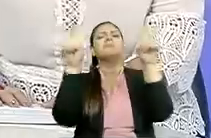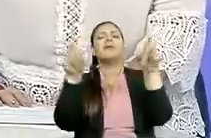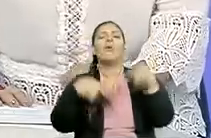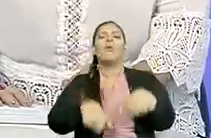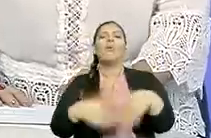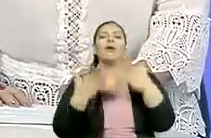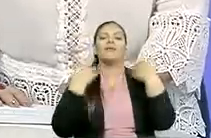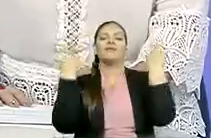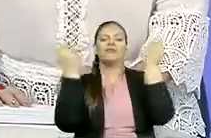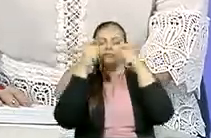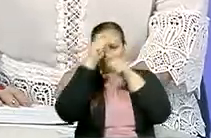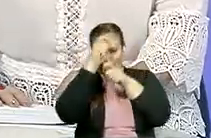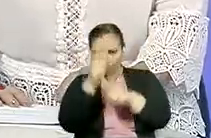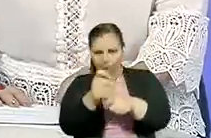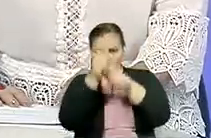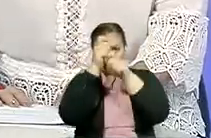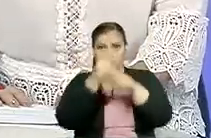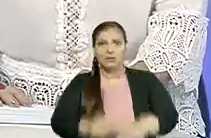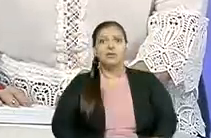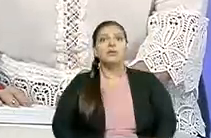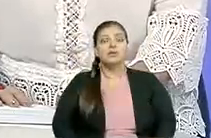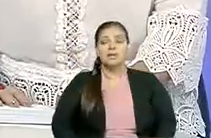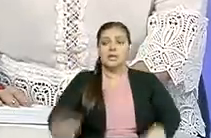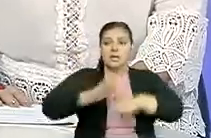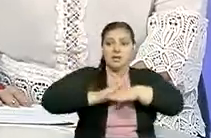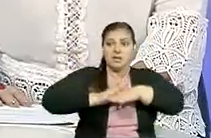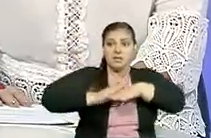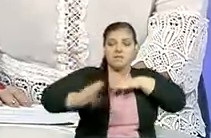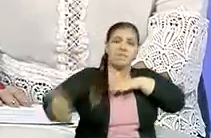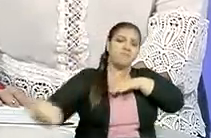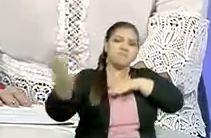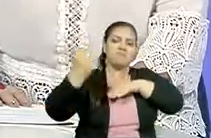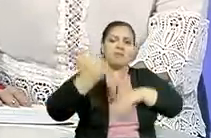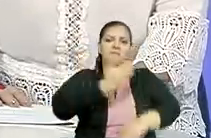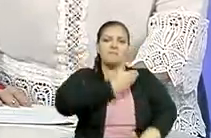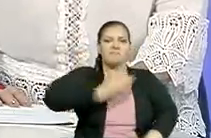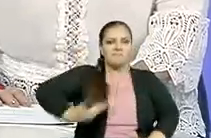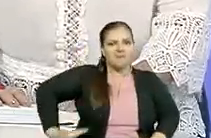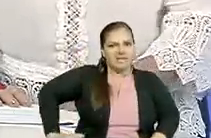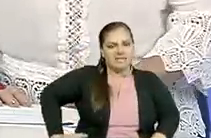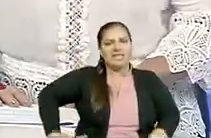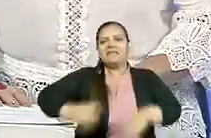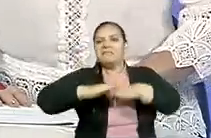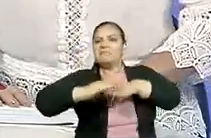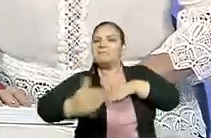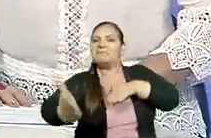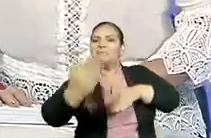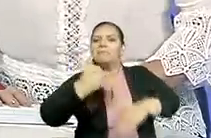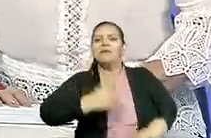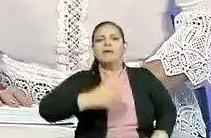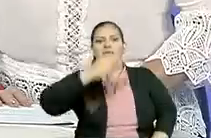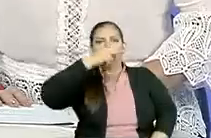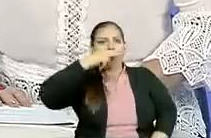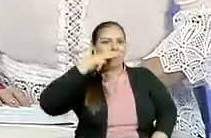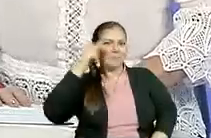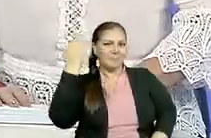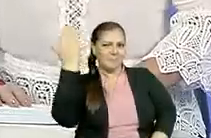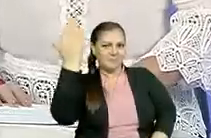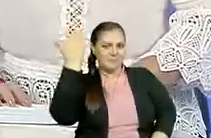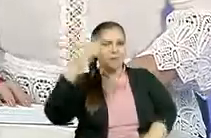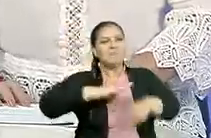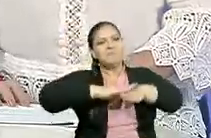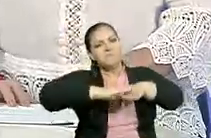Fundación Bienvenido Guayaquil, que por primera vez contará con la asistencia de autoridades del gobierno y el municipio de